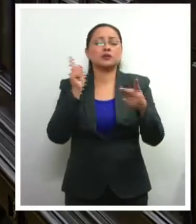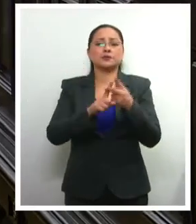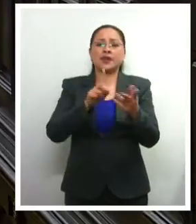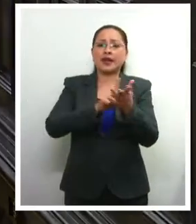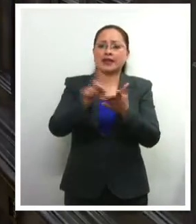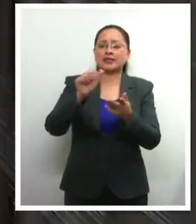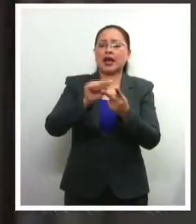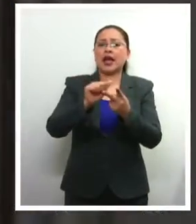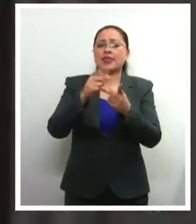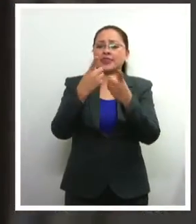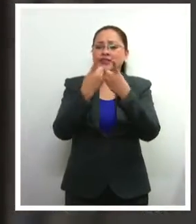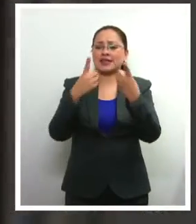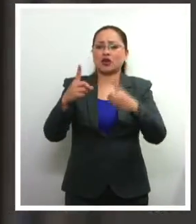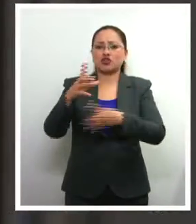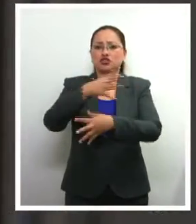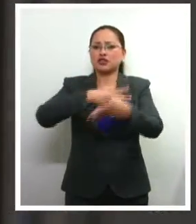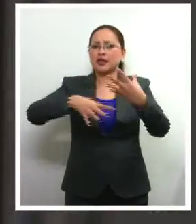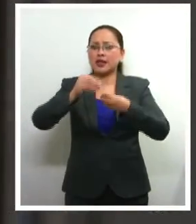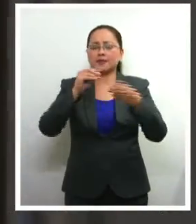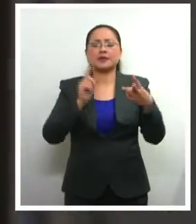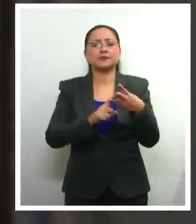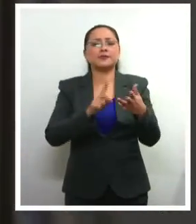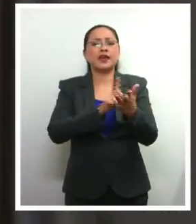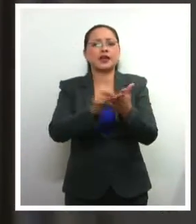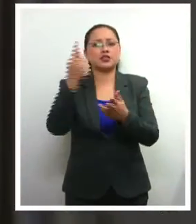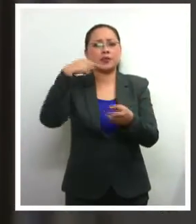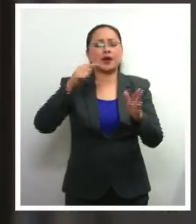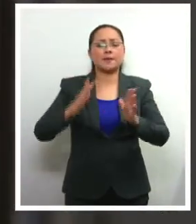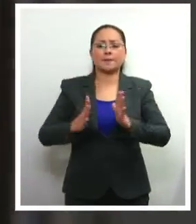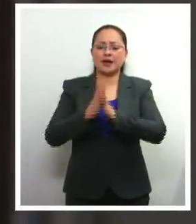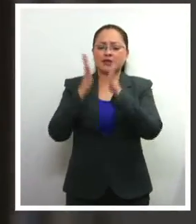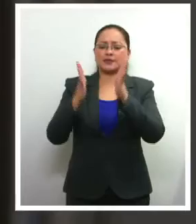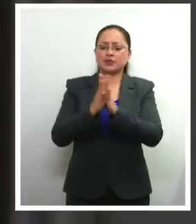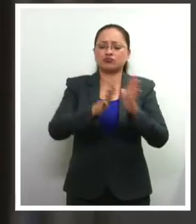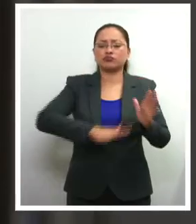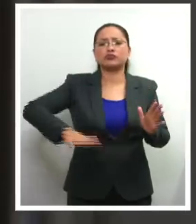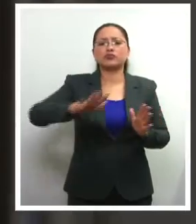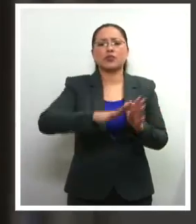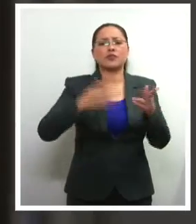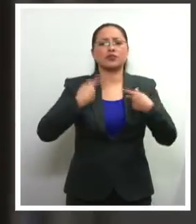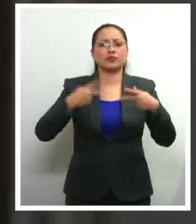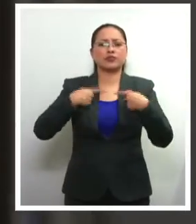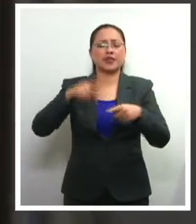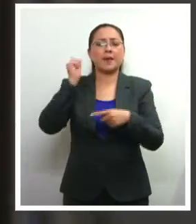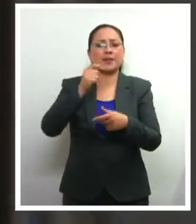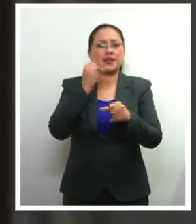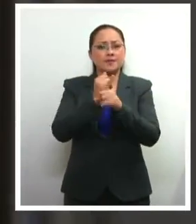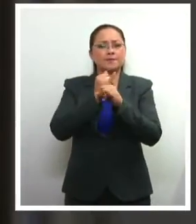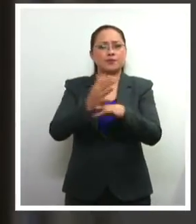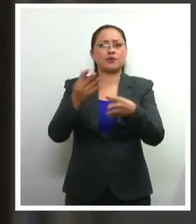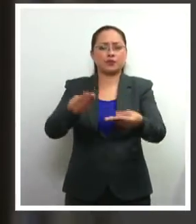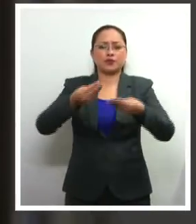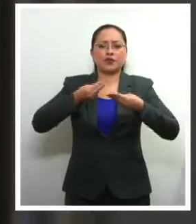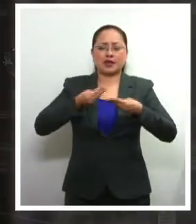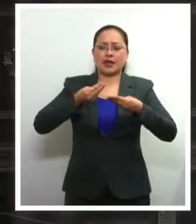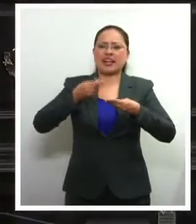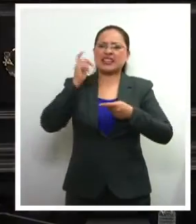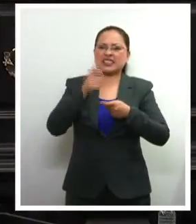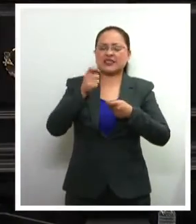al desarrollo sostenible y el derecho a la participación ciudadana e información